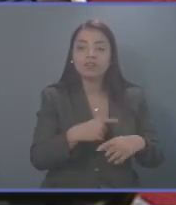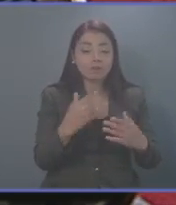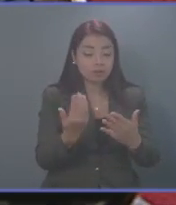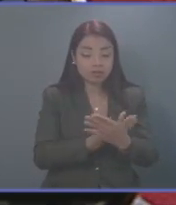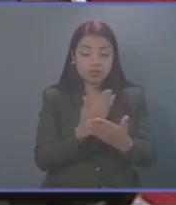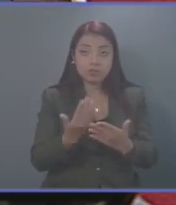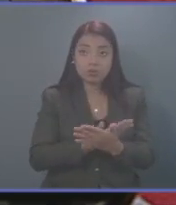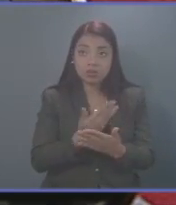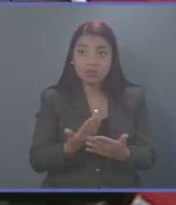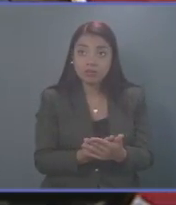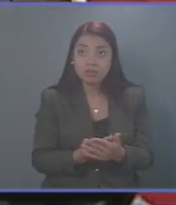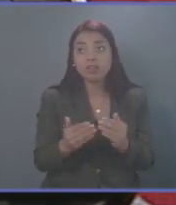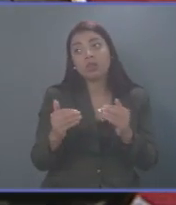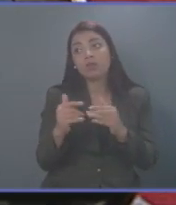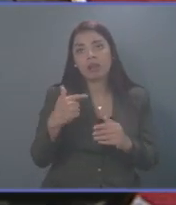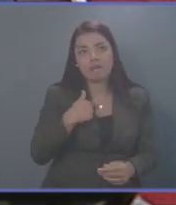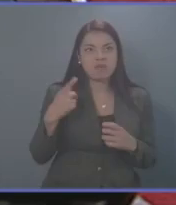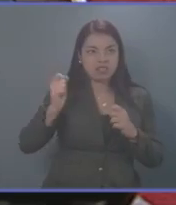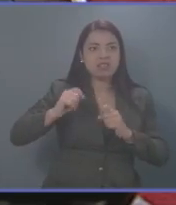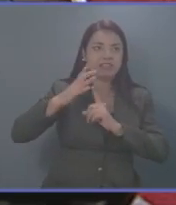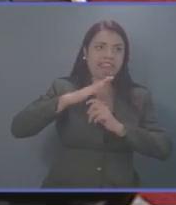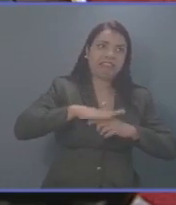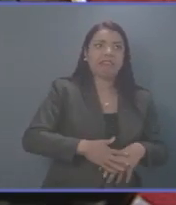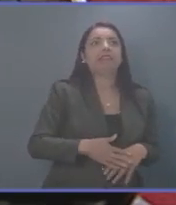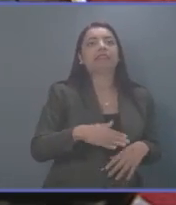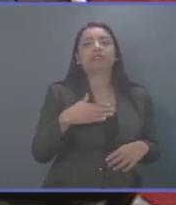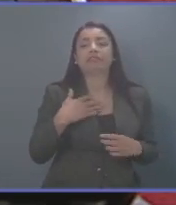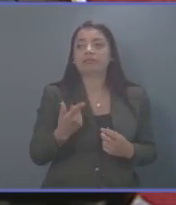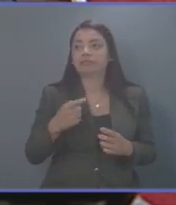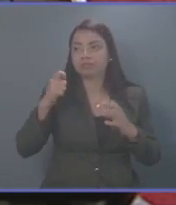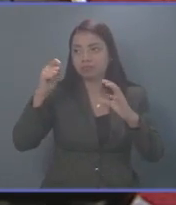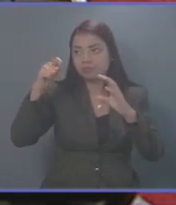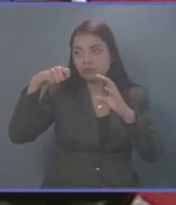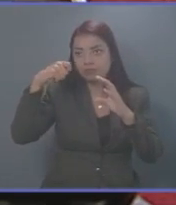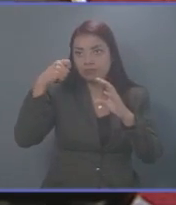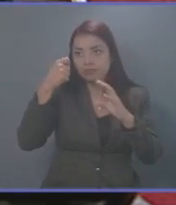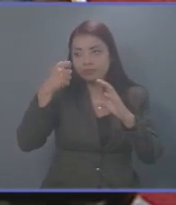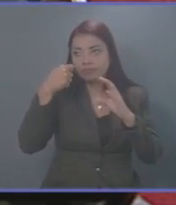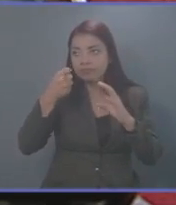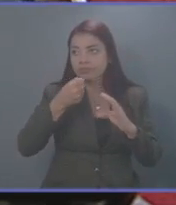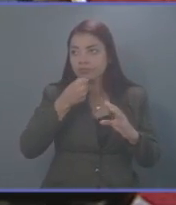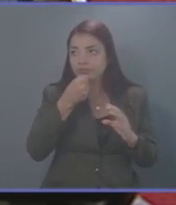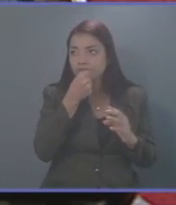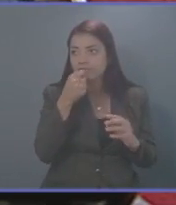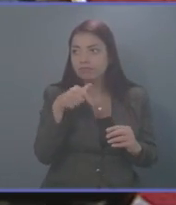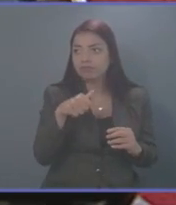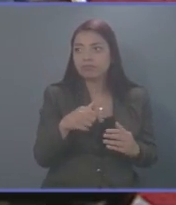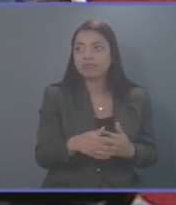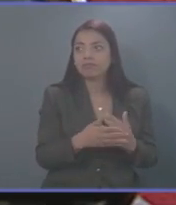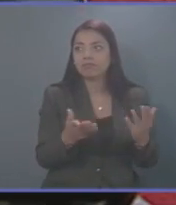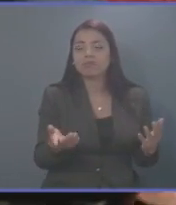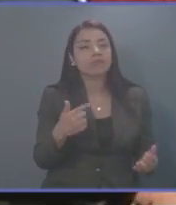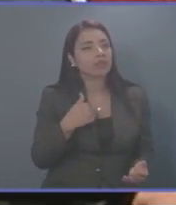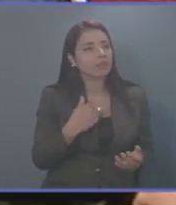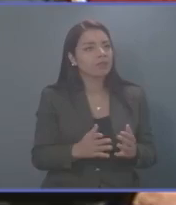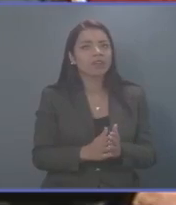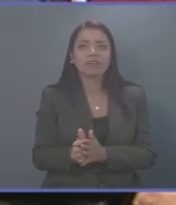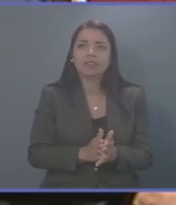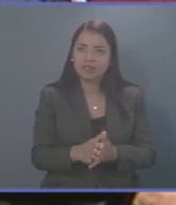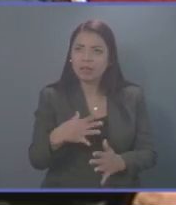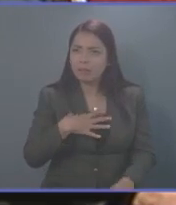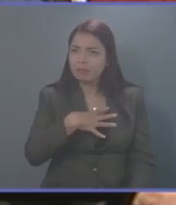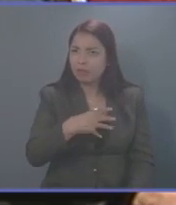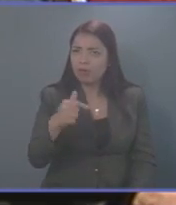estudiando como me sofocaron a mí. Prensa, internos y externos. A mí que me apasiona venir a